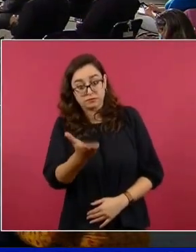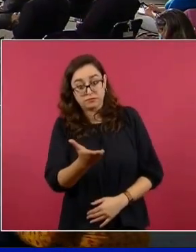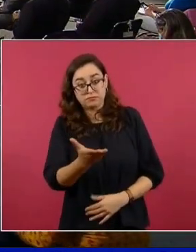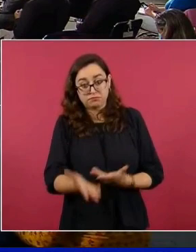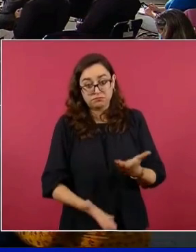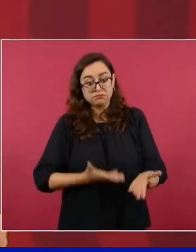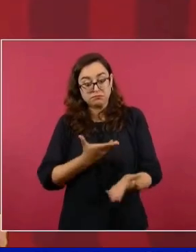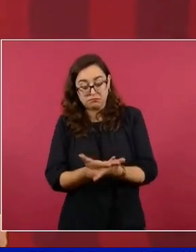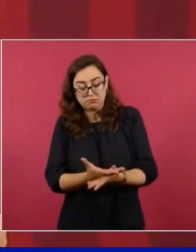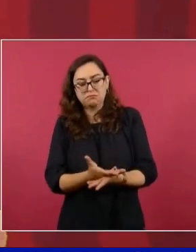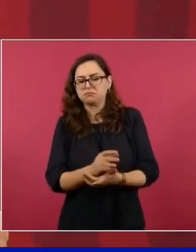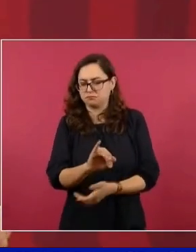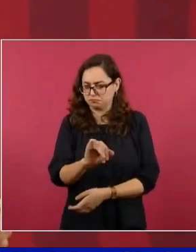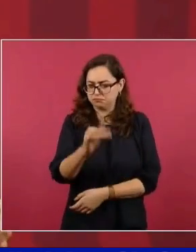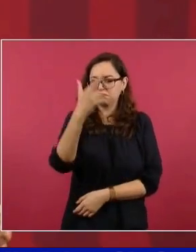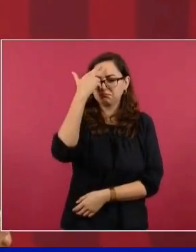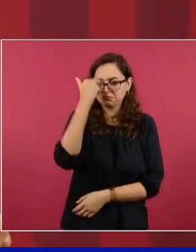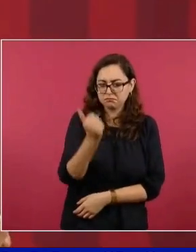nada más es buscar